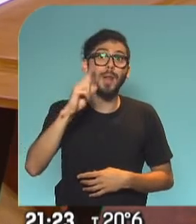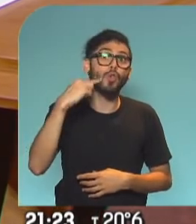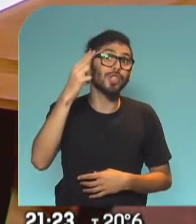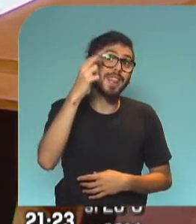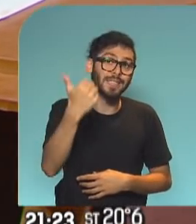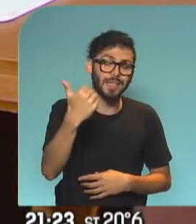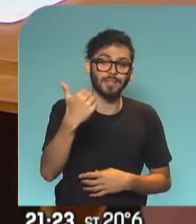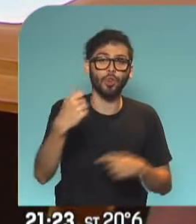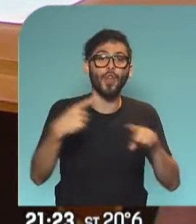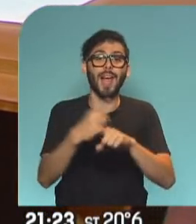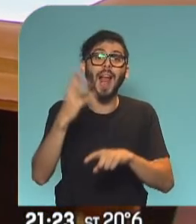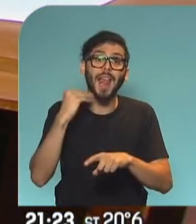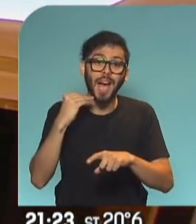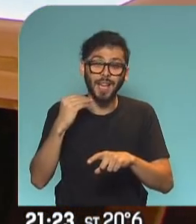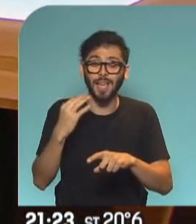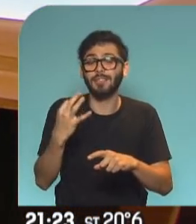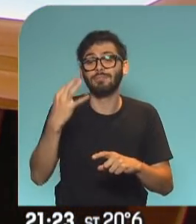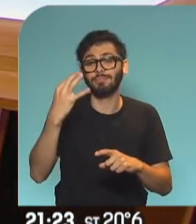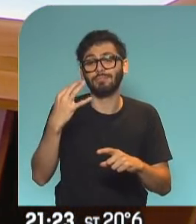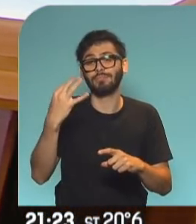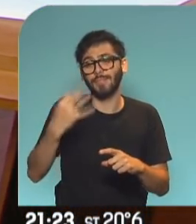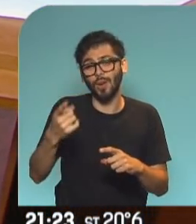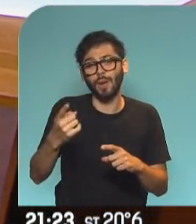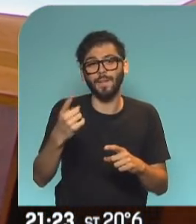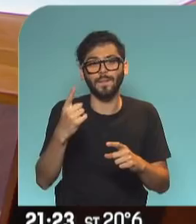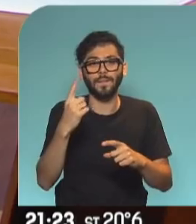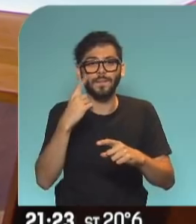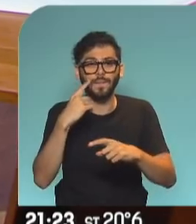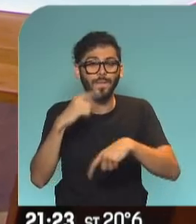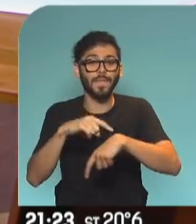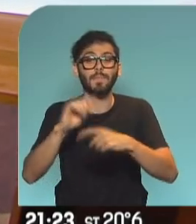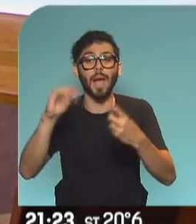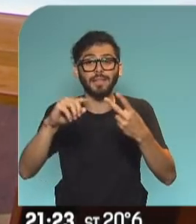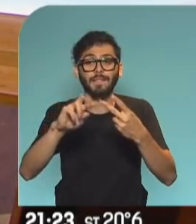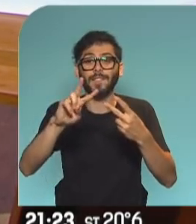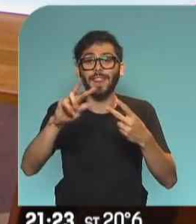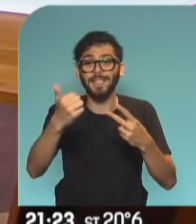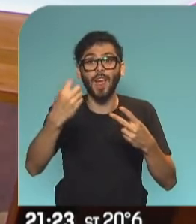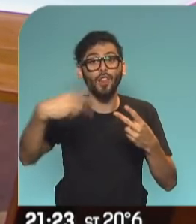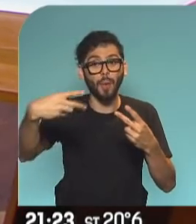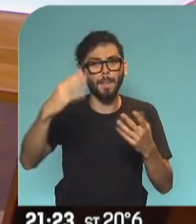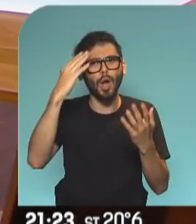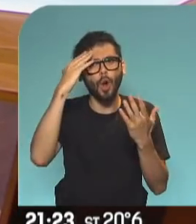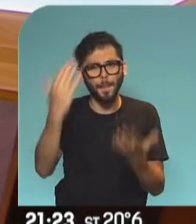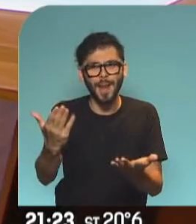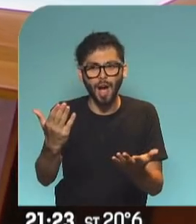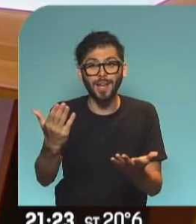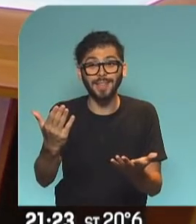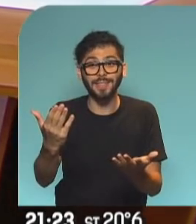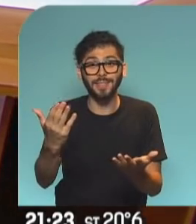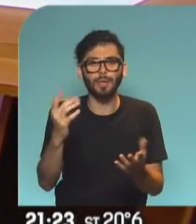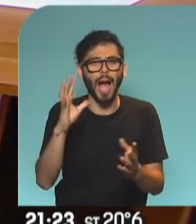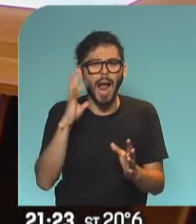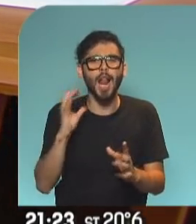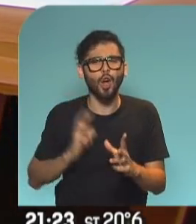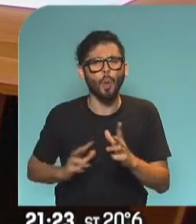y me imagino que vas a mostrar por lo menos 26 de noviembre el homenaje que le han hecho a diego porque algo me